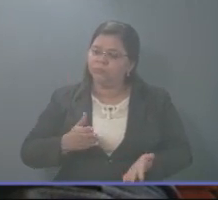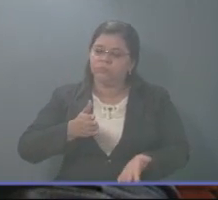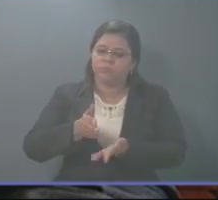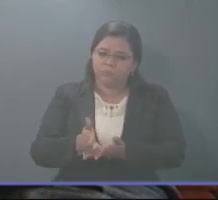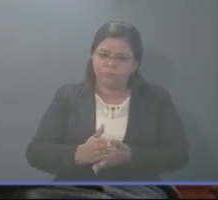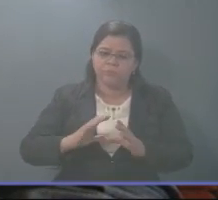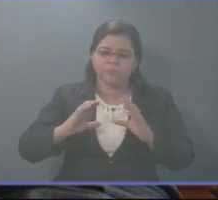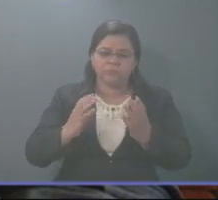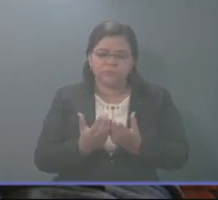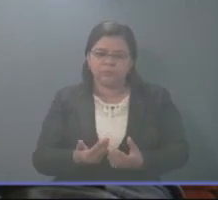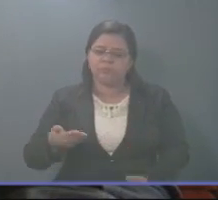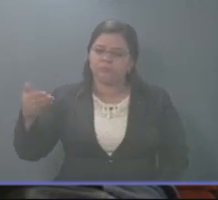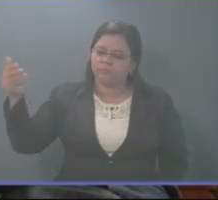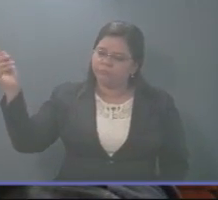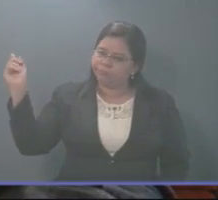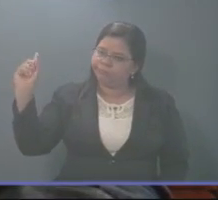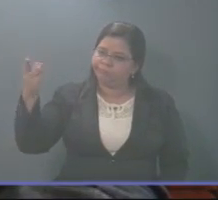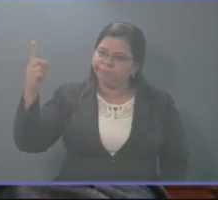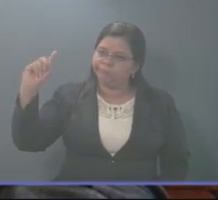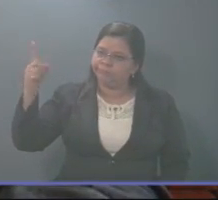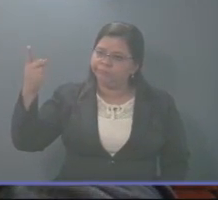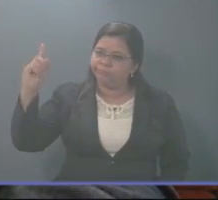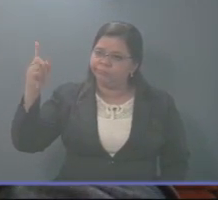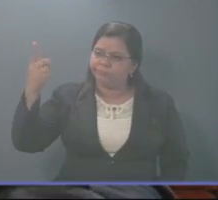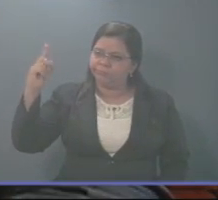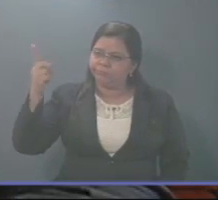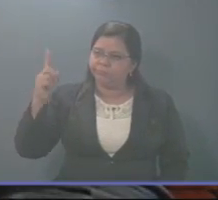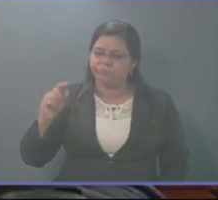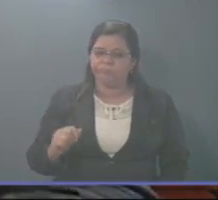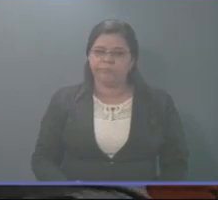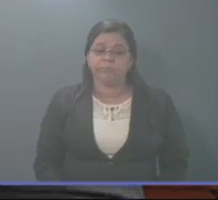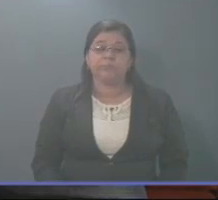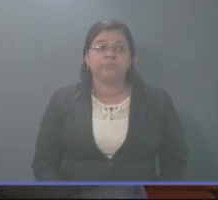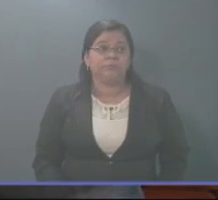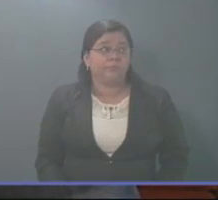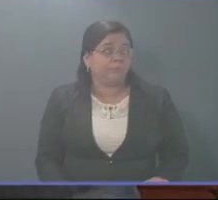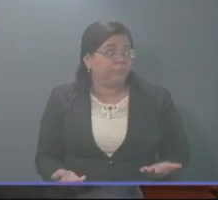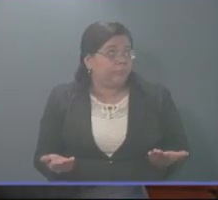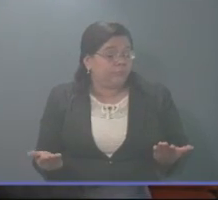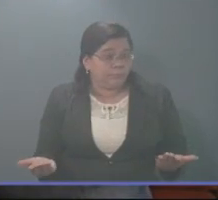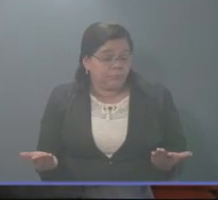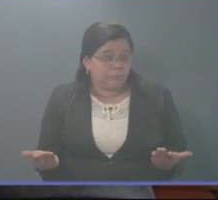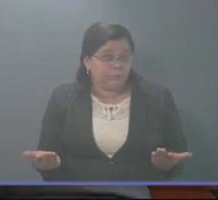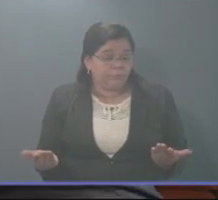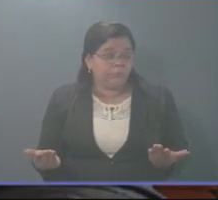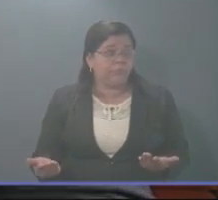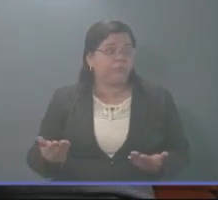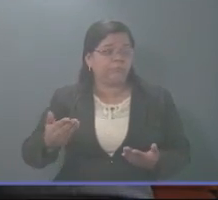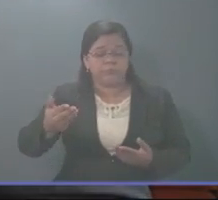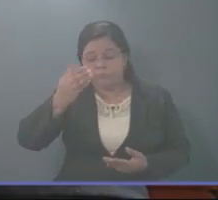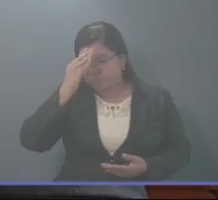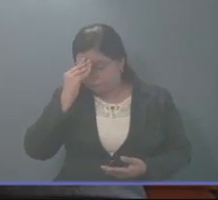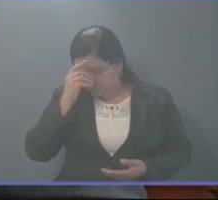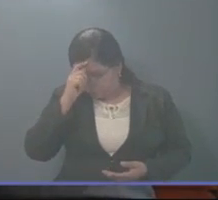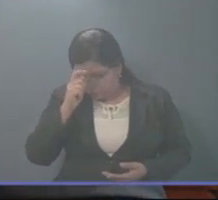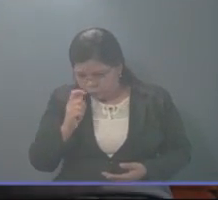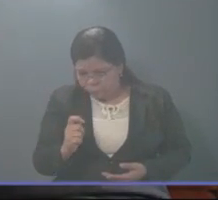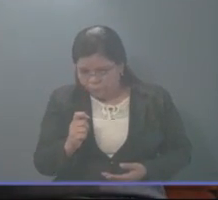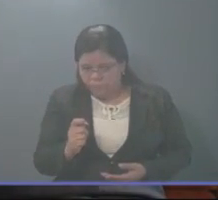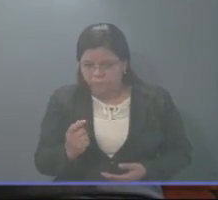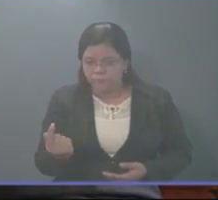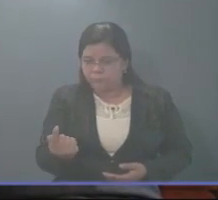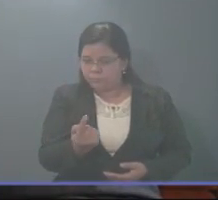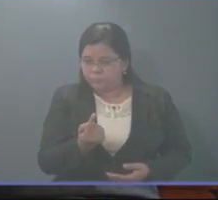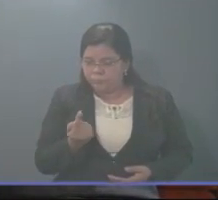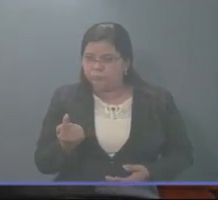impartir el conocimiento. Sin embargo, honor a quien honor merece. Ya ellos